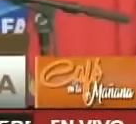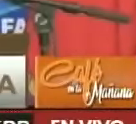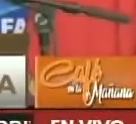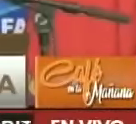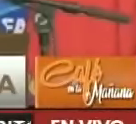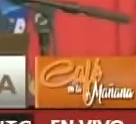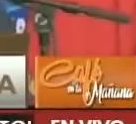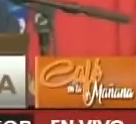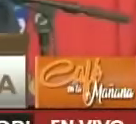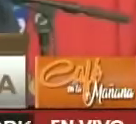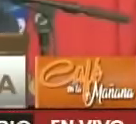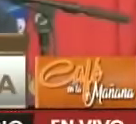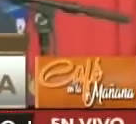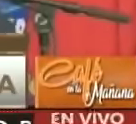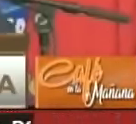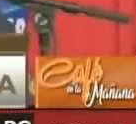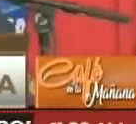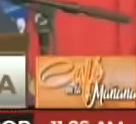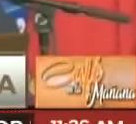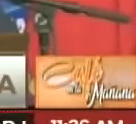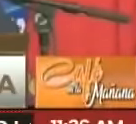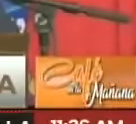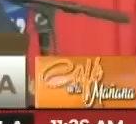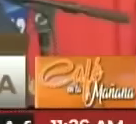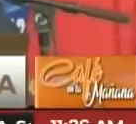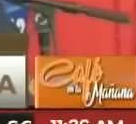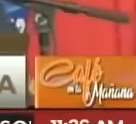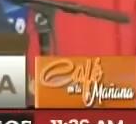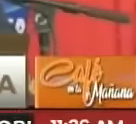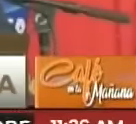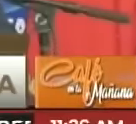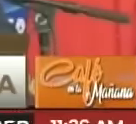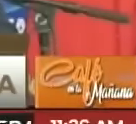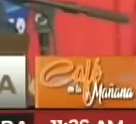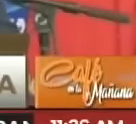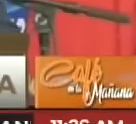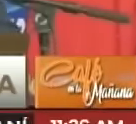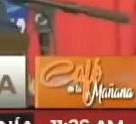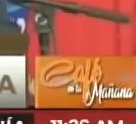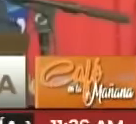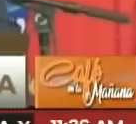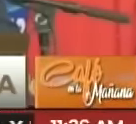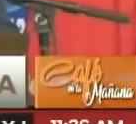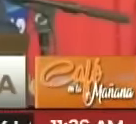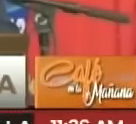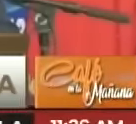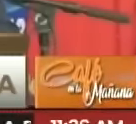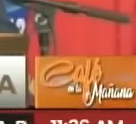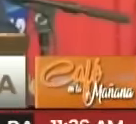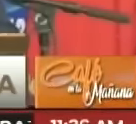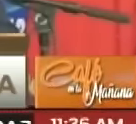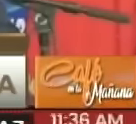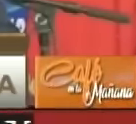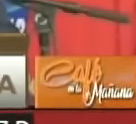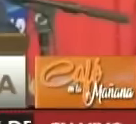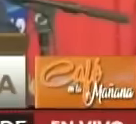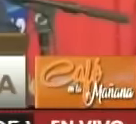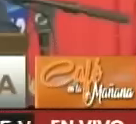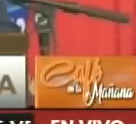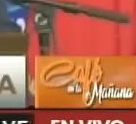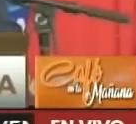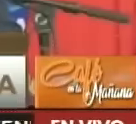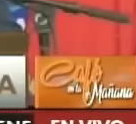que algo jamás visto, yo nunca había visto algo igual, como jurista, como activista de derechos humanos,